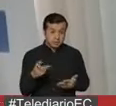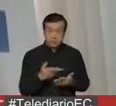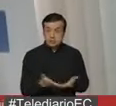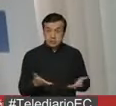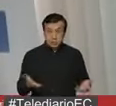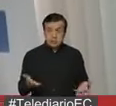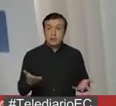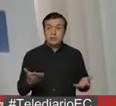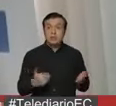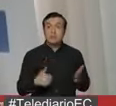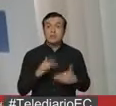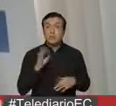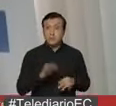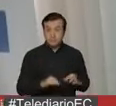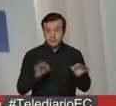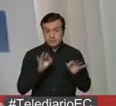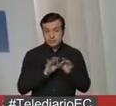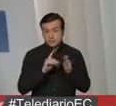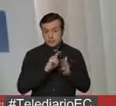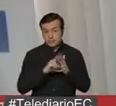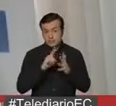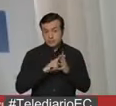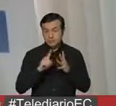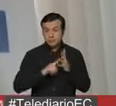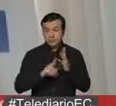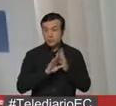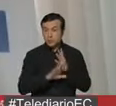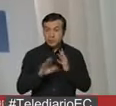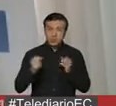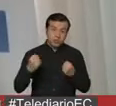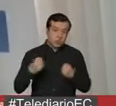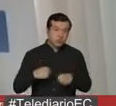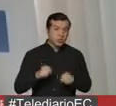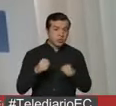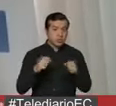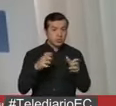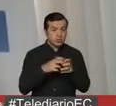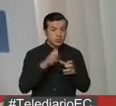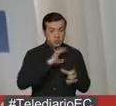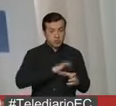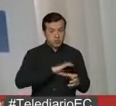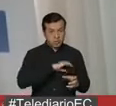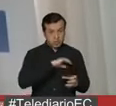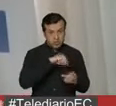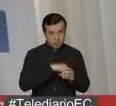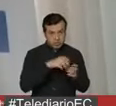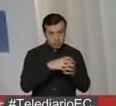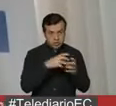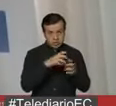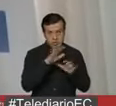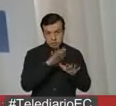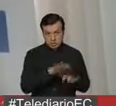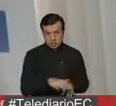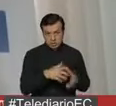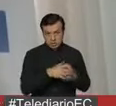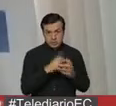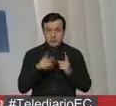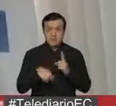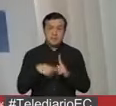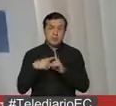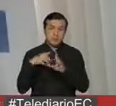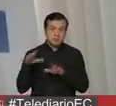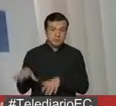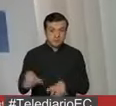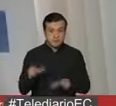que se unan los diferentes esfuerzos, tanto dentro del municipio, las diferentes secretarías, así como la coordinación